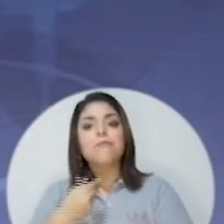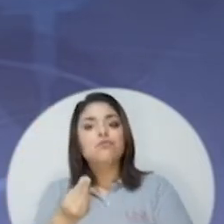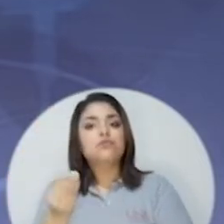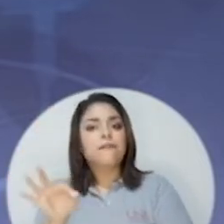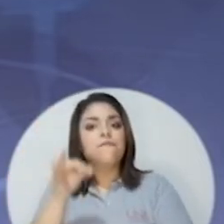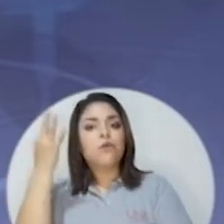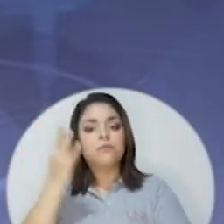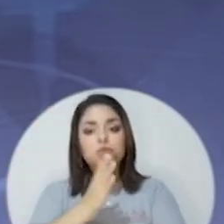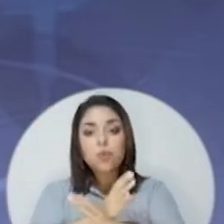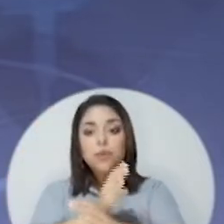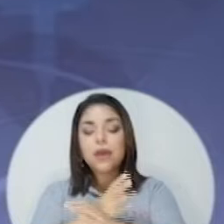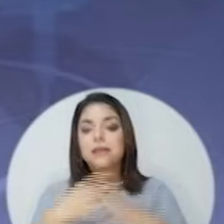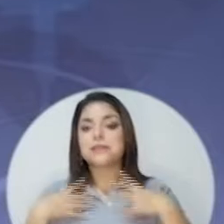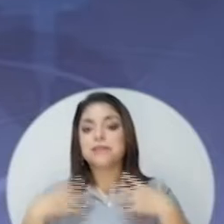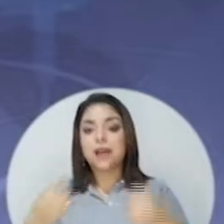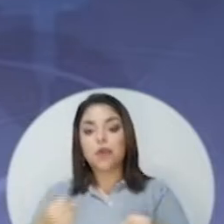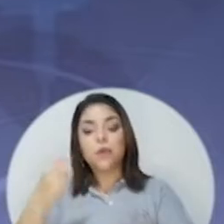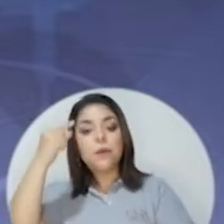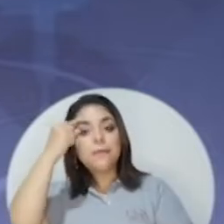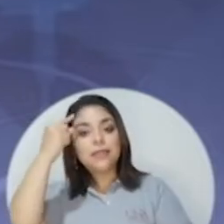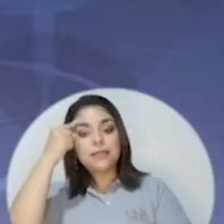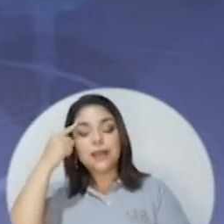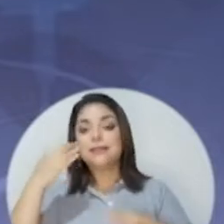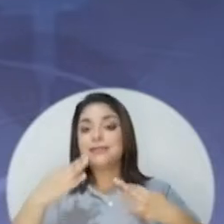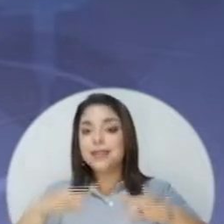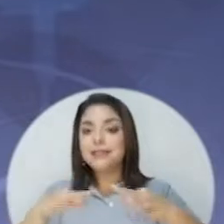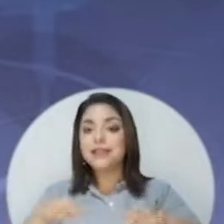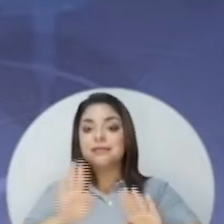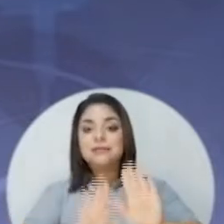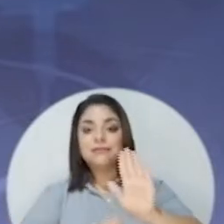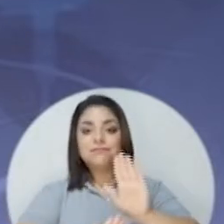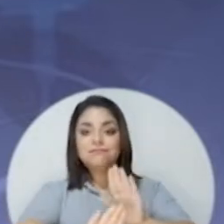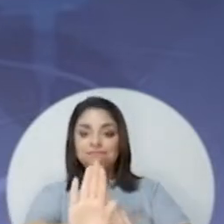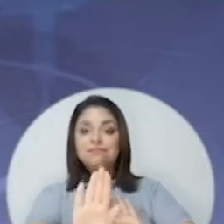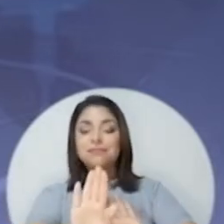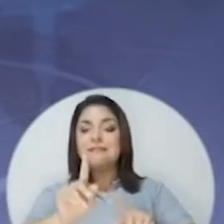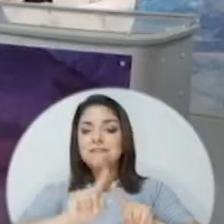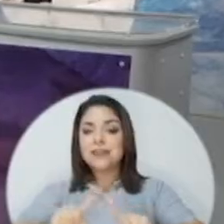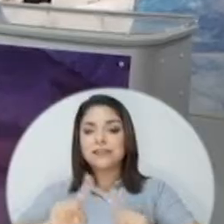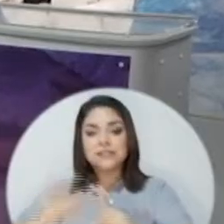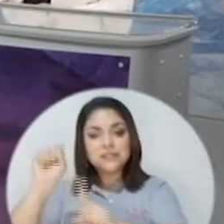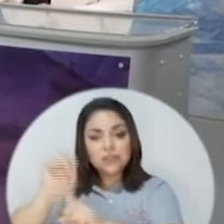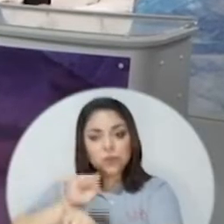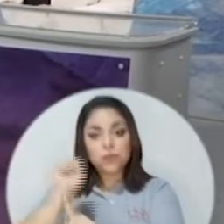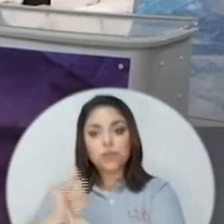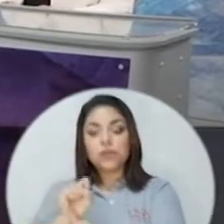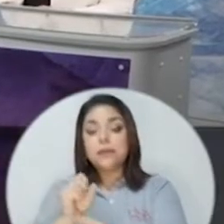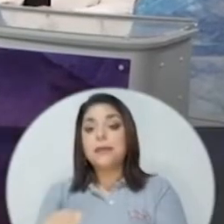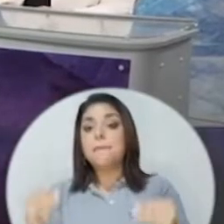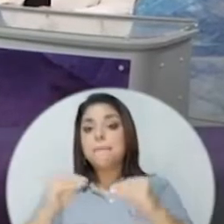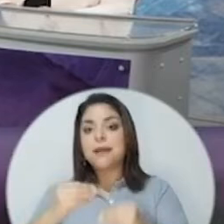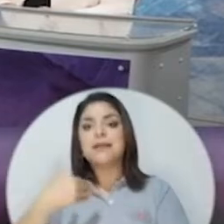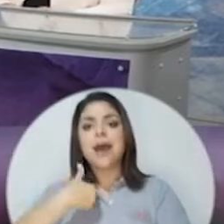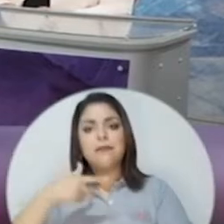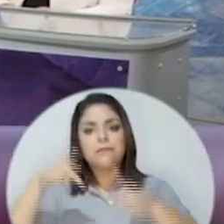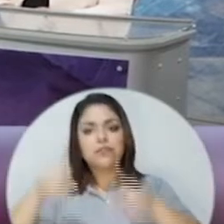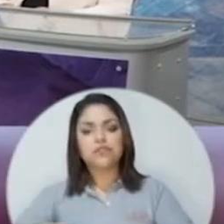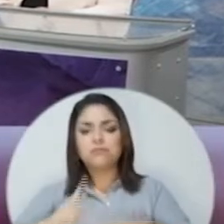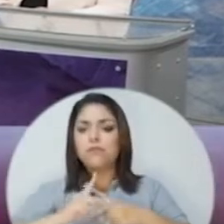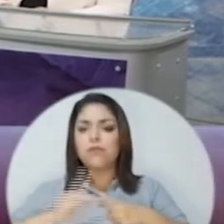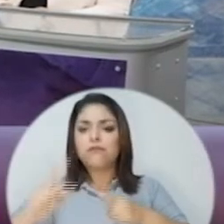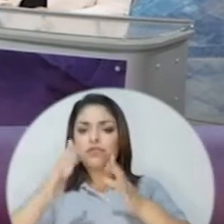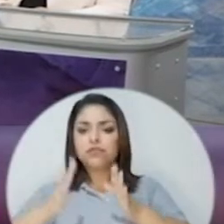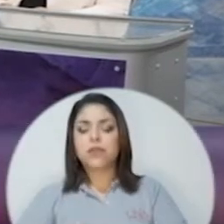esa salud mental, de tratar de salir adelante de las diferentes situaciones, y sobre todo existen personas